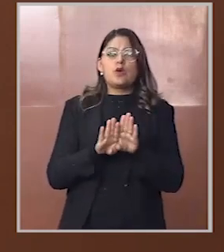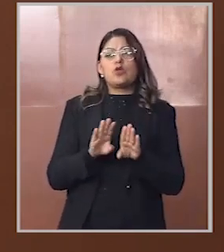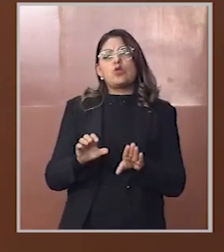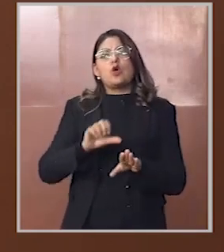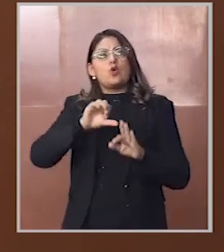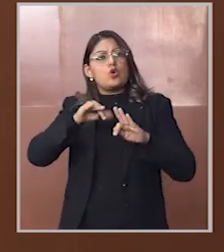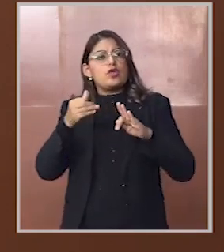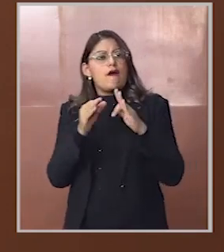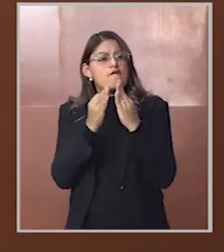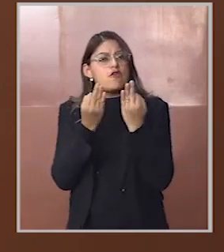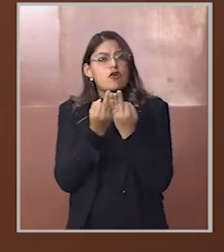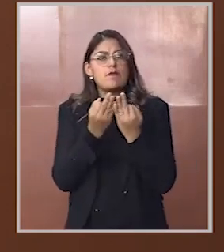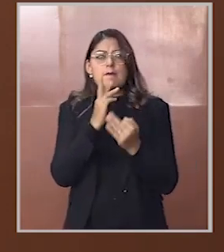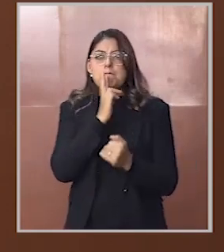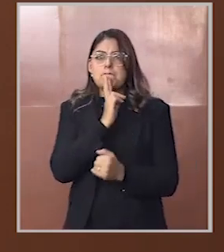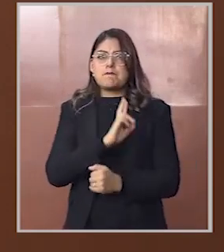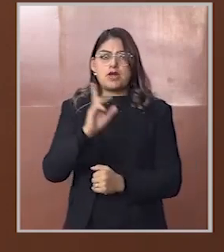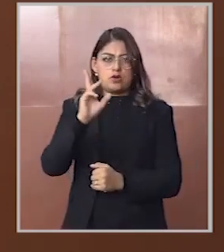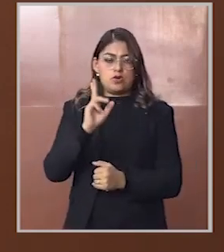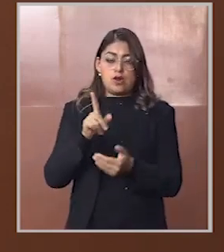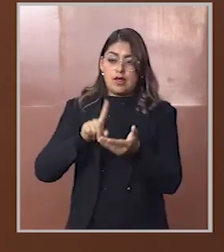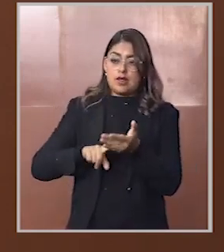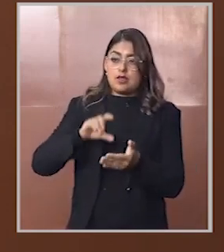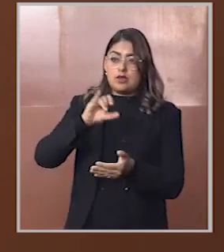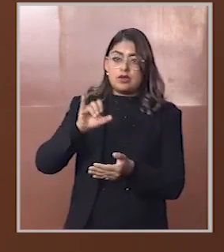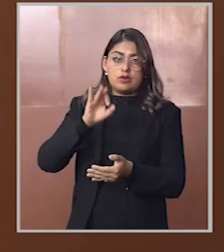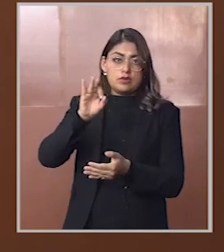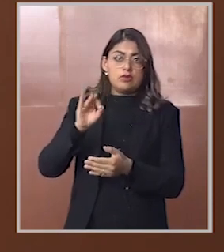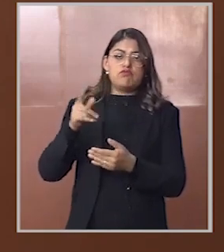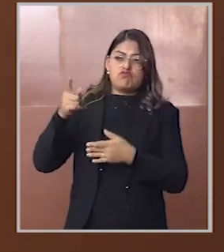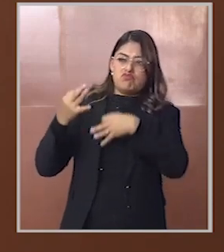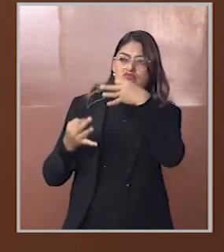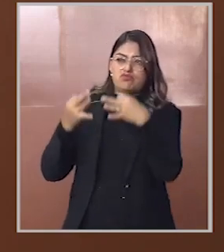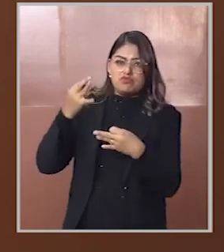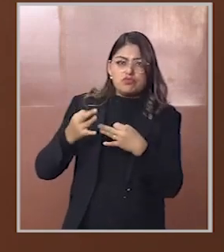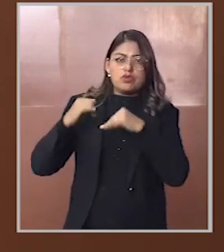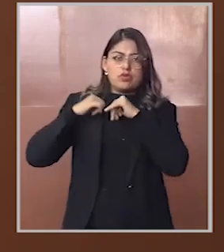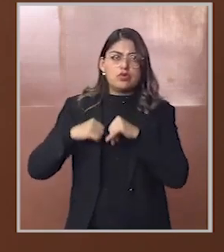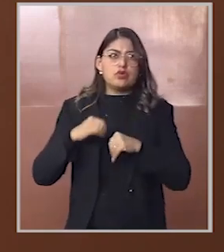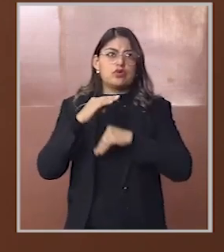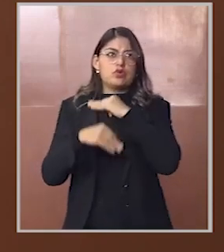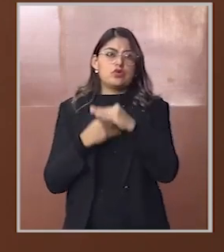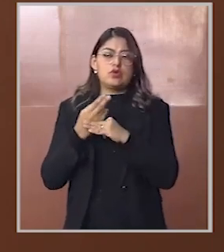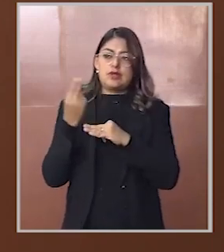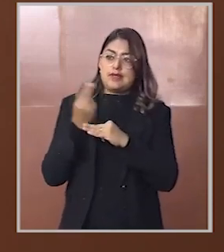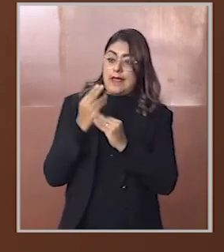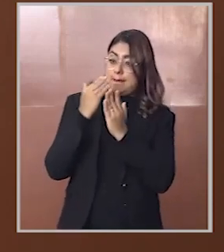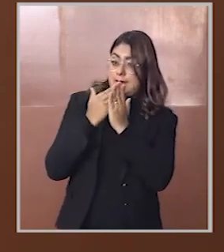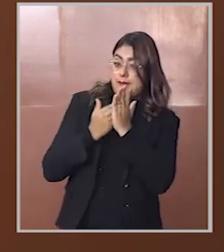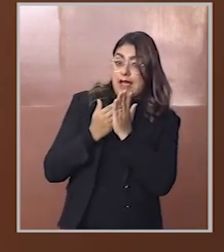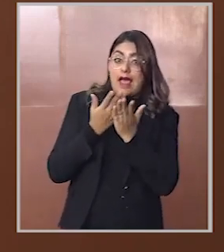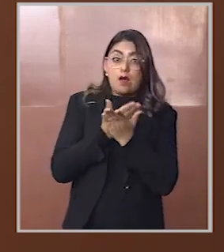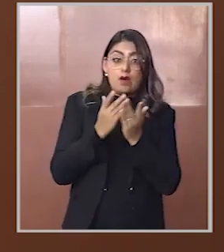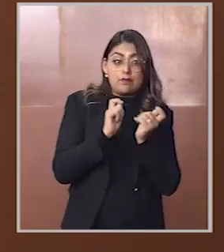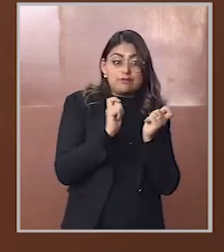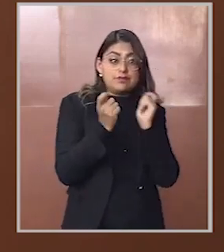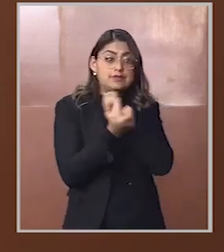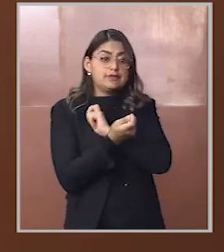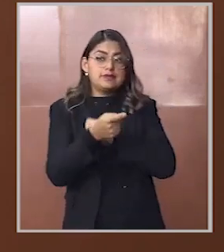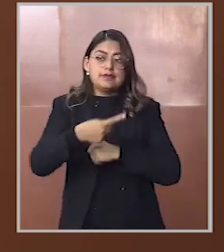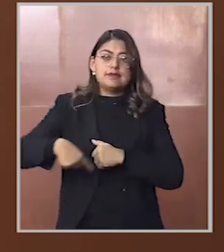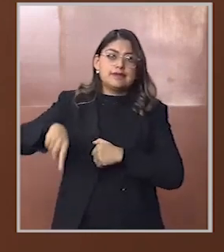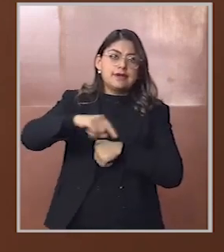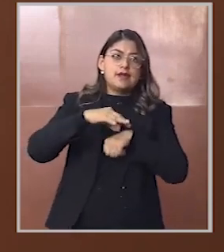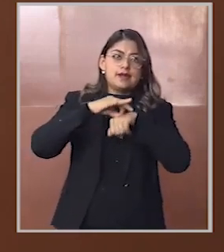manera el poder judicial de la federación tiene una labor importante en la transformación de la realidad y hoy más que nunca